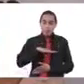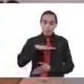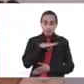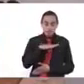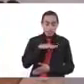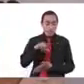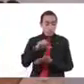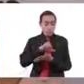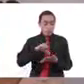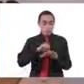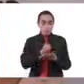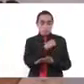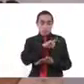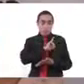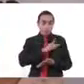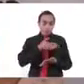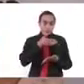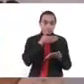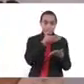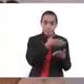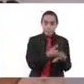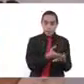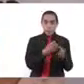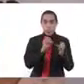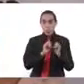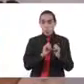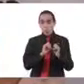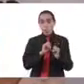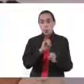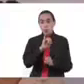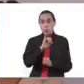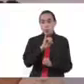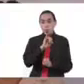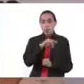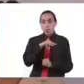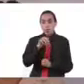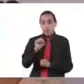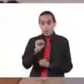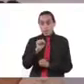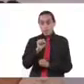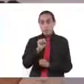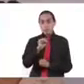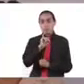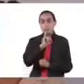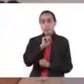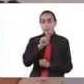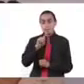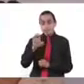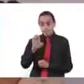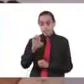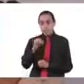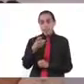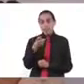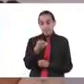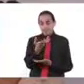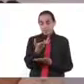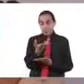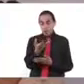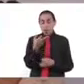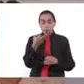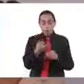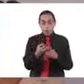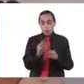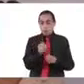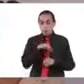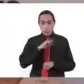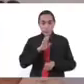de salud, o que tengan IMSS, o que tengan ISSSTE, pues nos ponemos todavía más contentos de